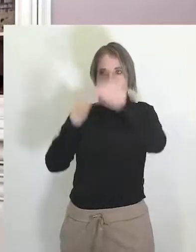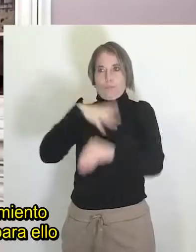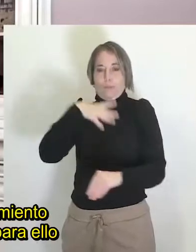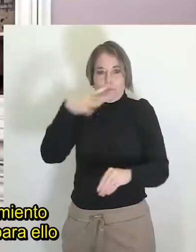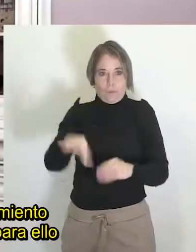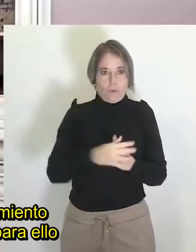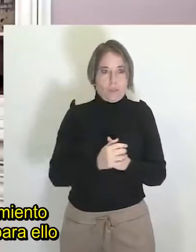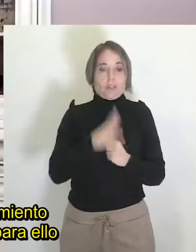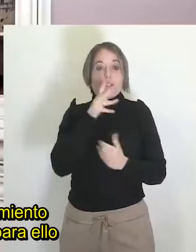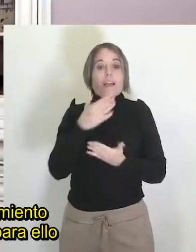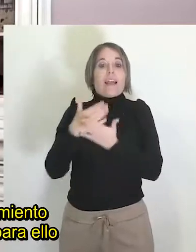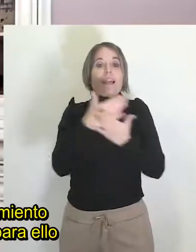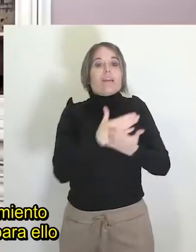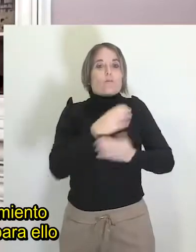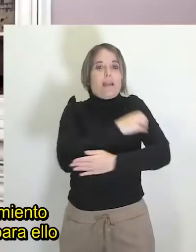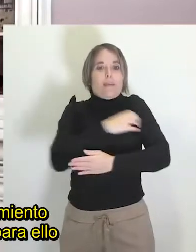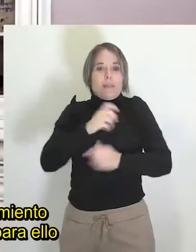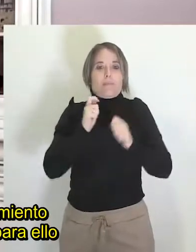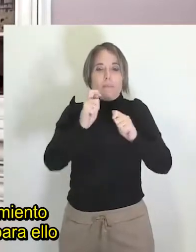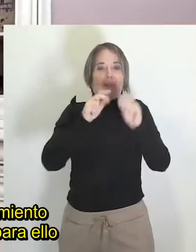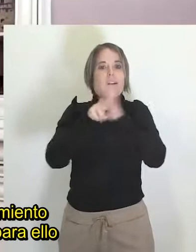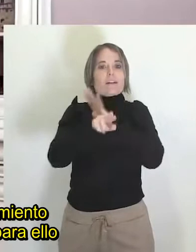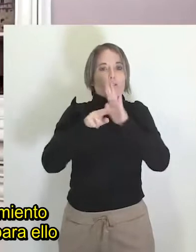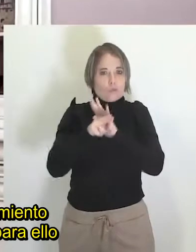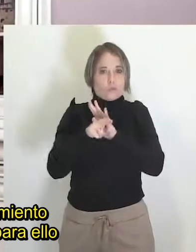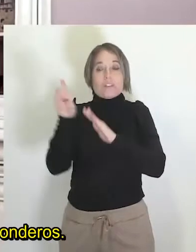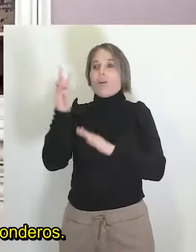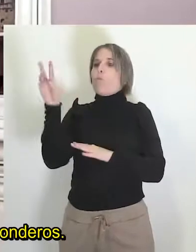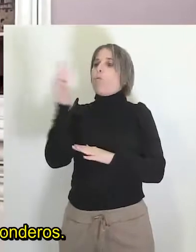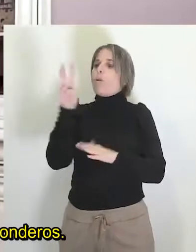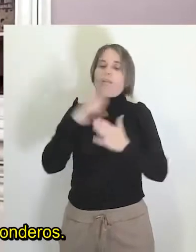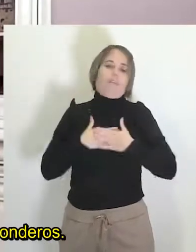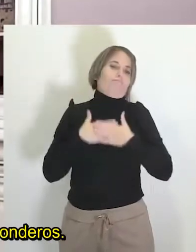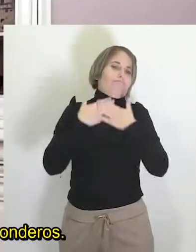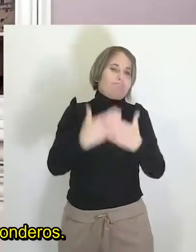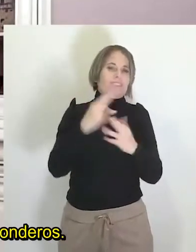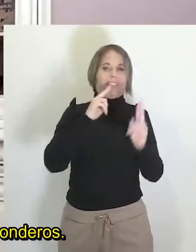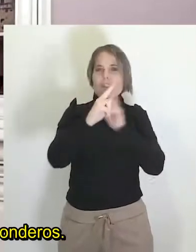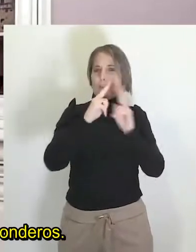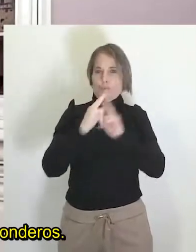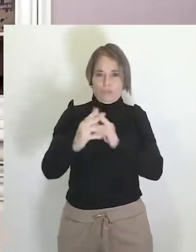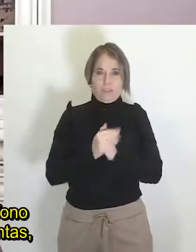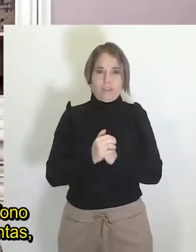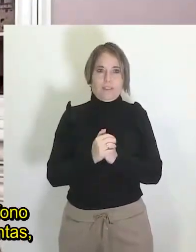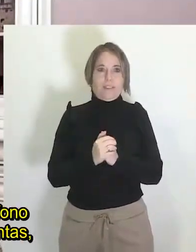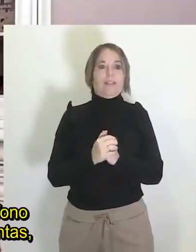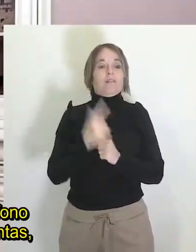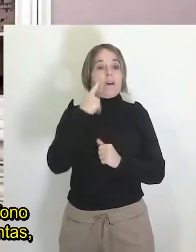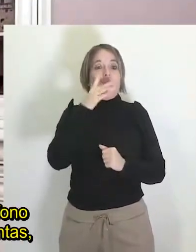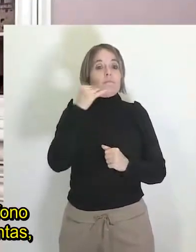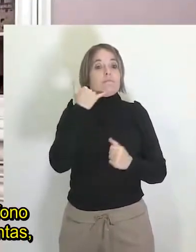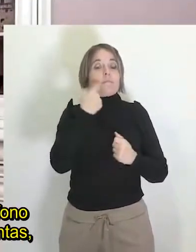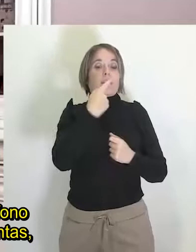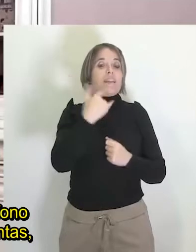hacerlo, porque la Escuela de Empoderamiento Feminista va a poner los medios para ello y Wendy está dispuestísima a responderos. Así que os vamos a facilitar